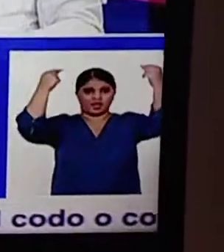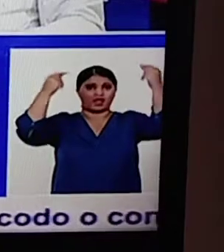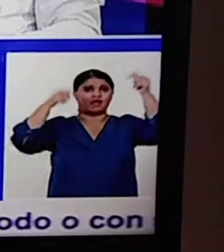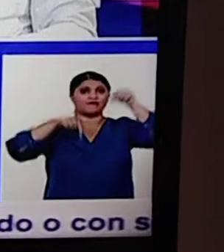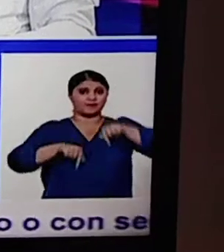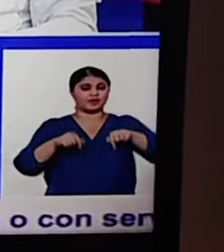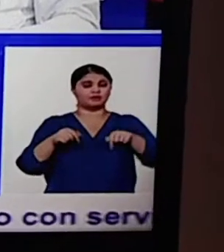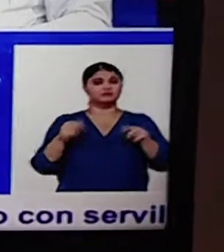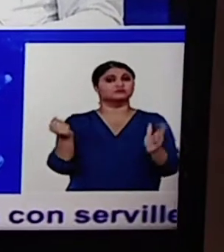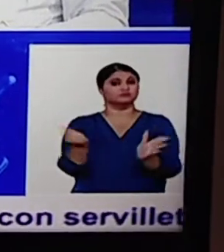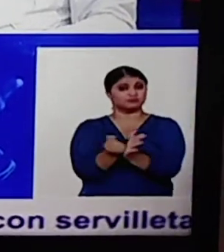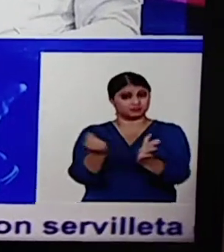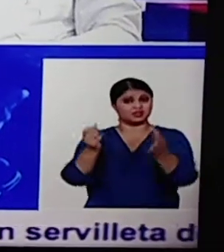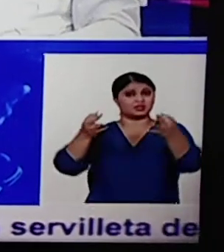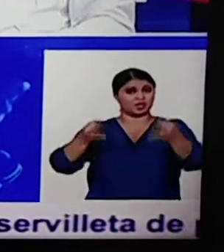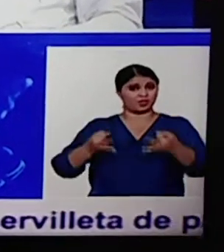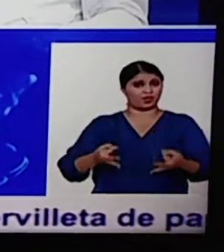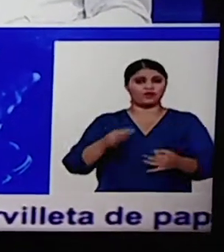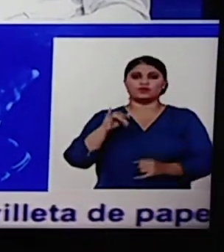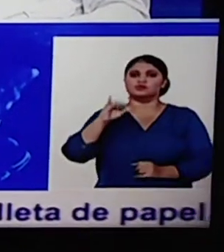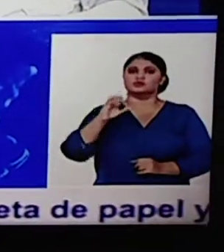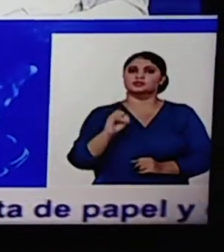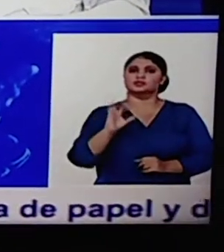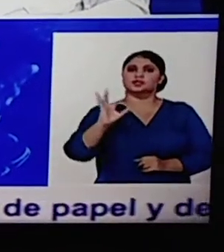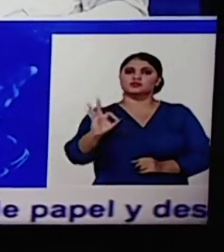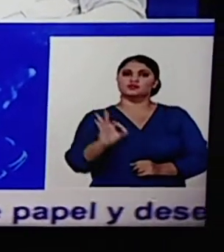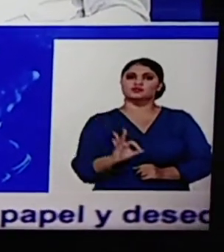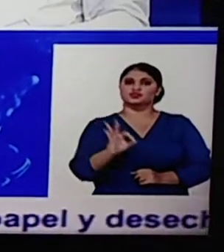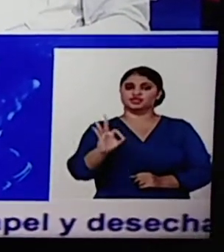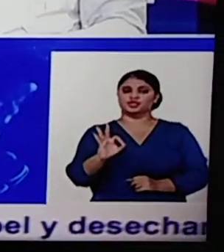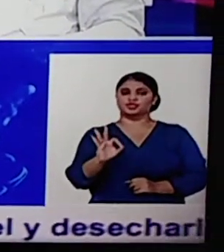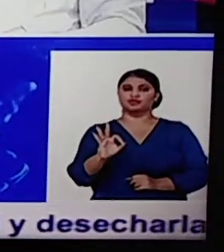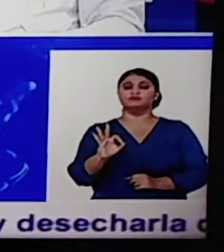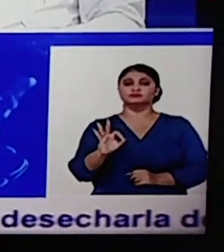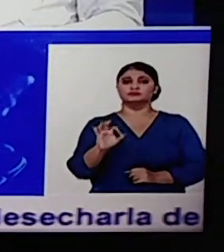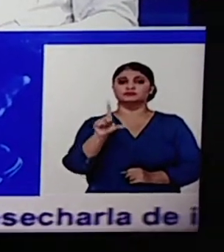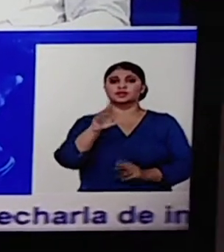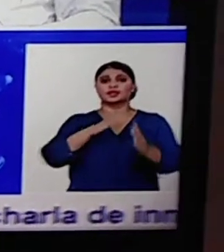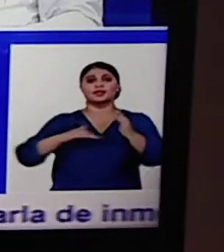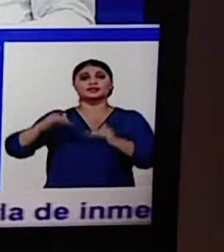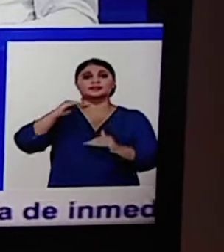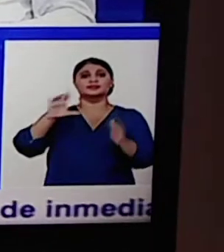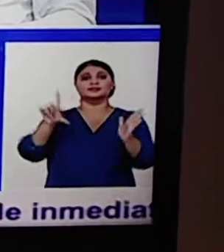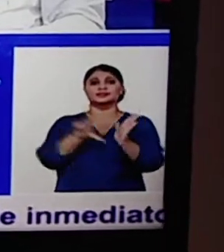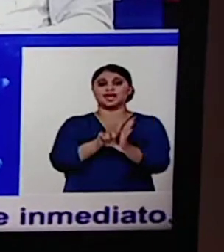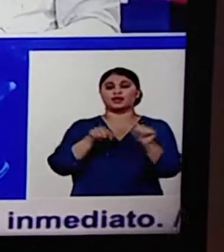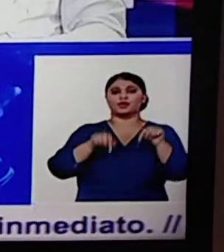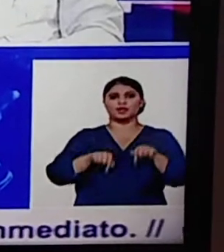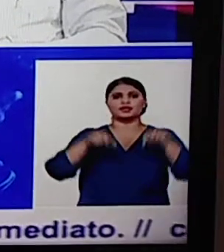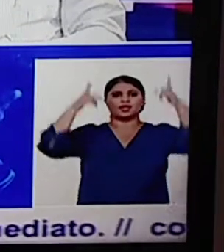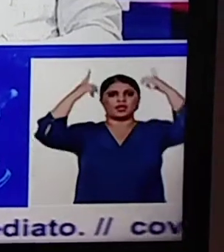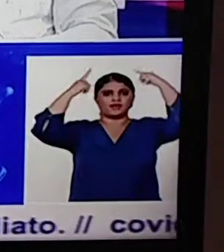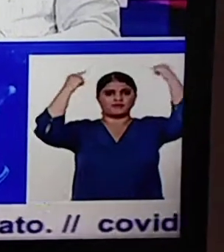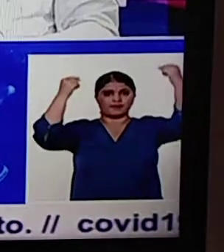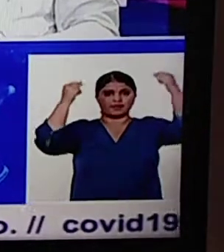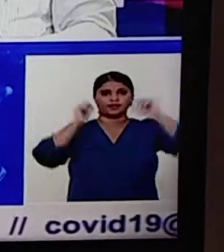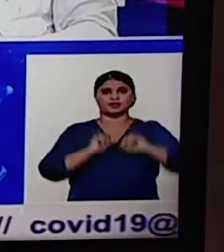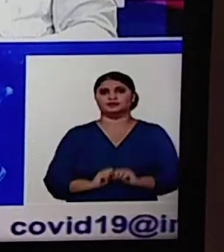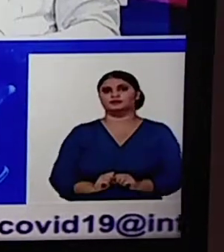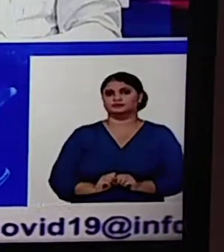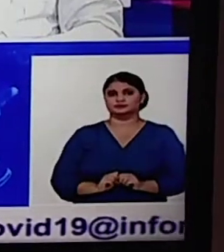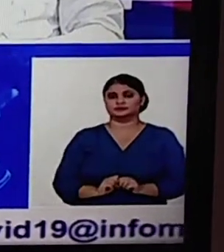graduados en nuestro país, el 60% licenciados en enfermería, grado universitario, y me decía la